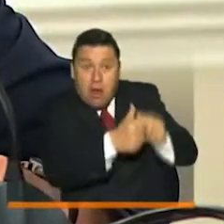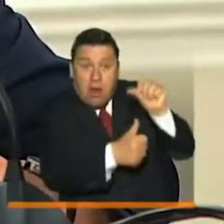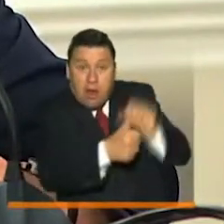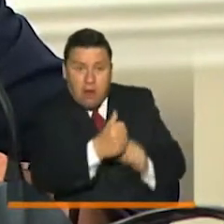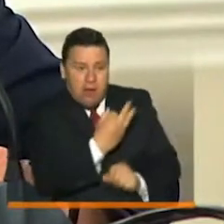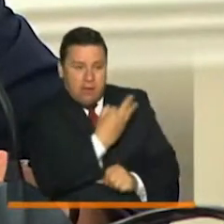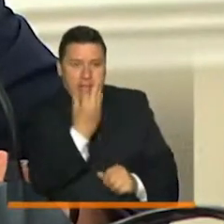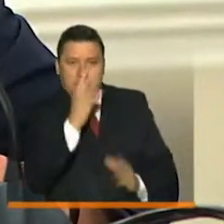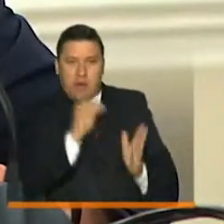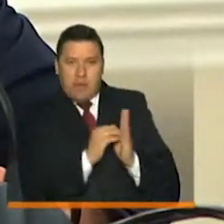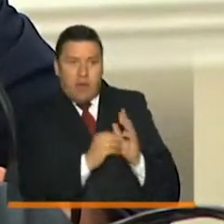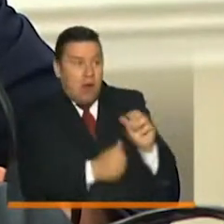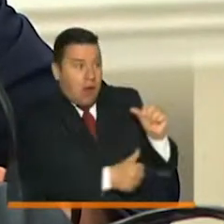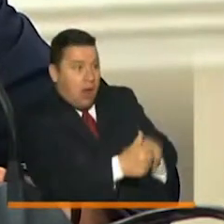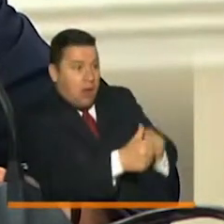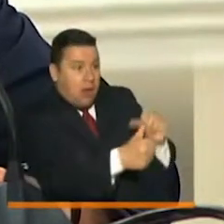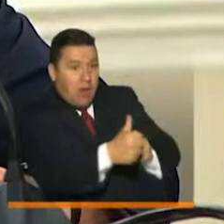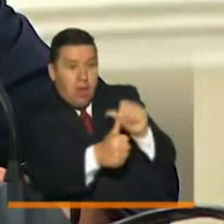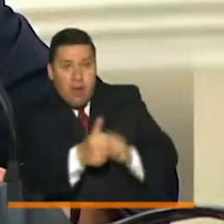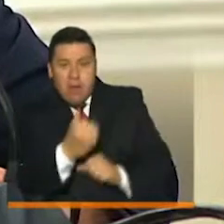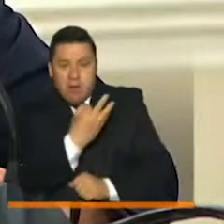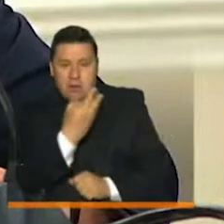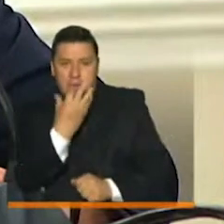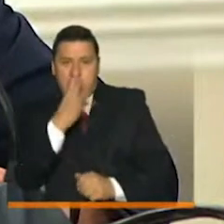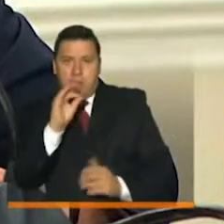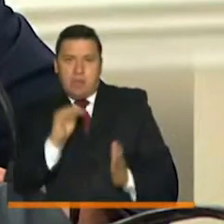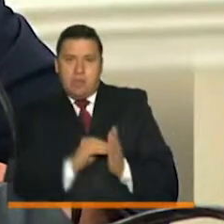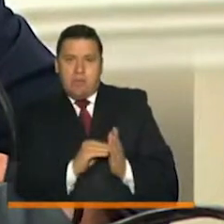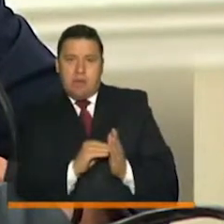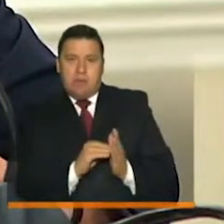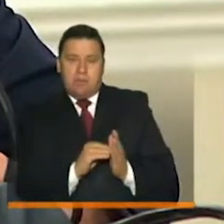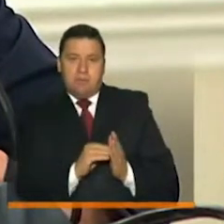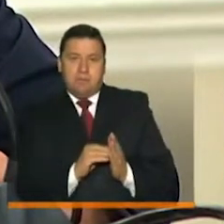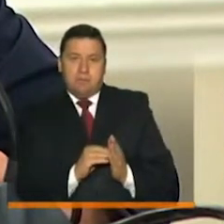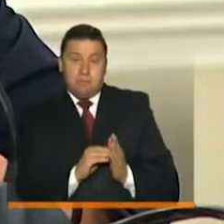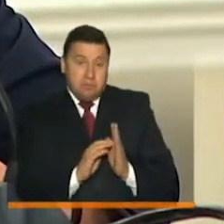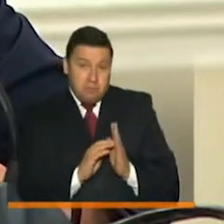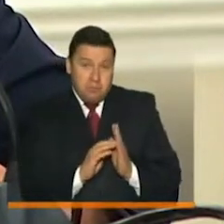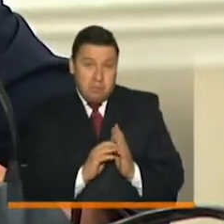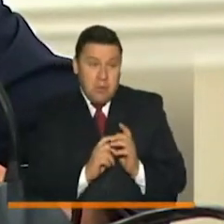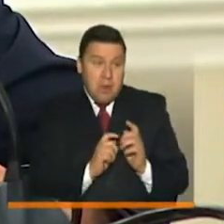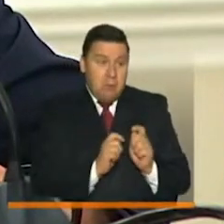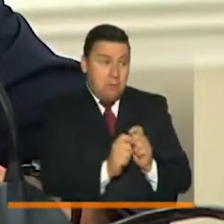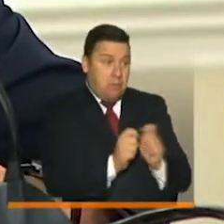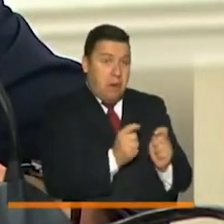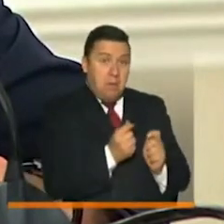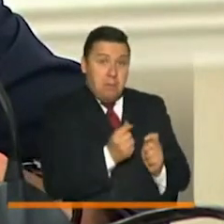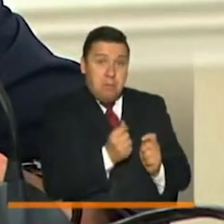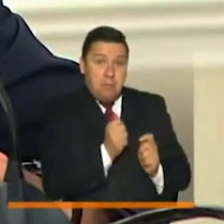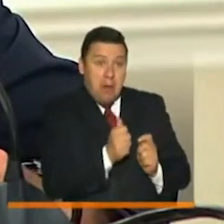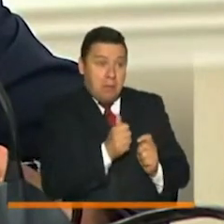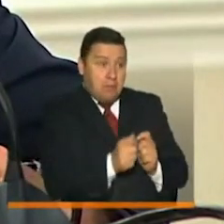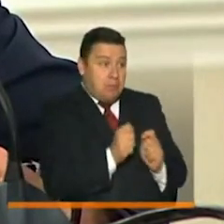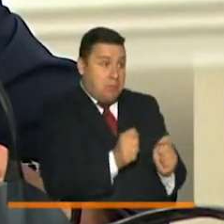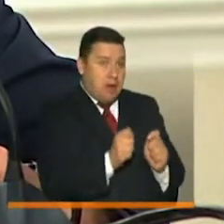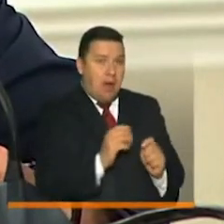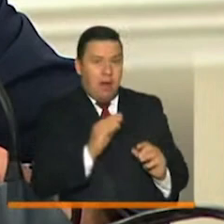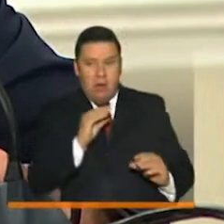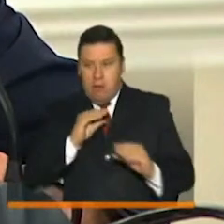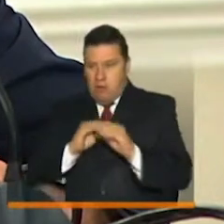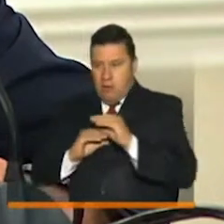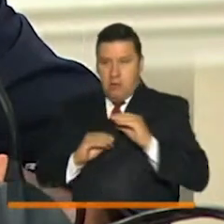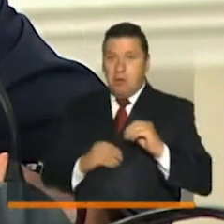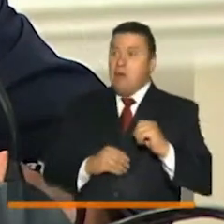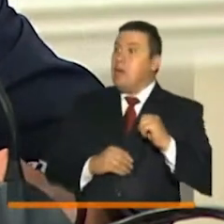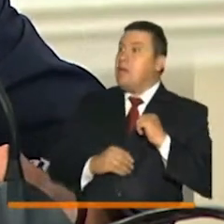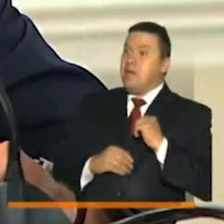empleados 350.000 pesos, para que, si tiene la dispersión de la nómina, la plata le llegue directamente al trabajador, y si